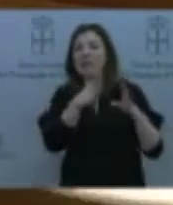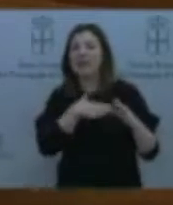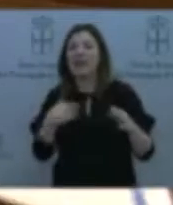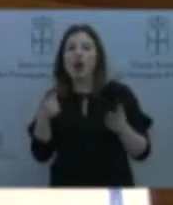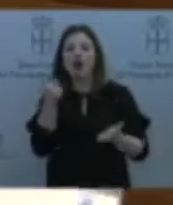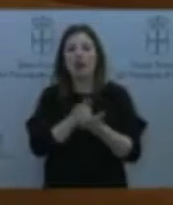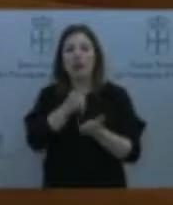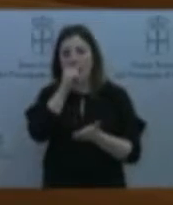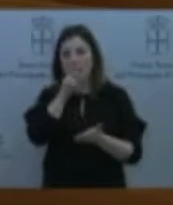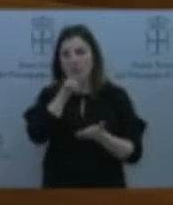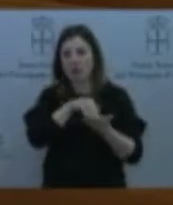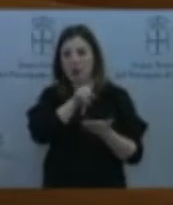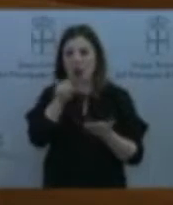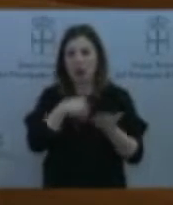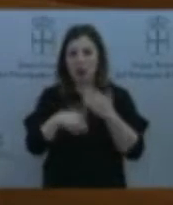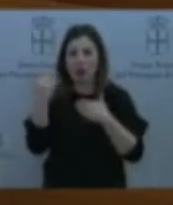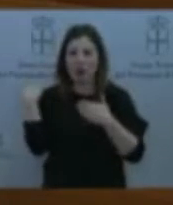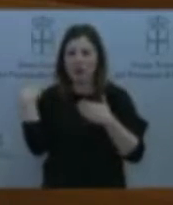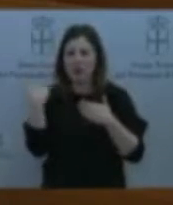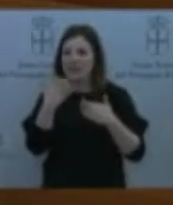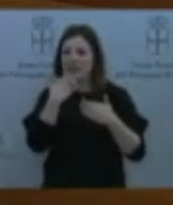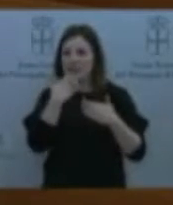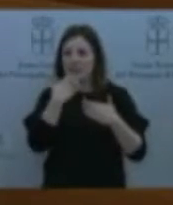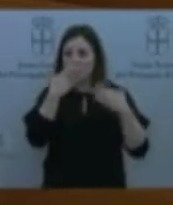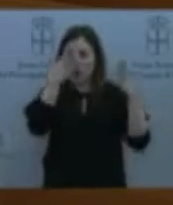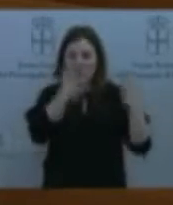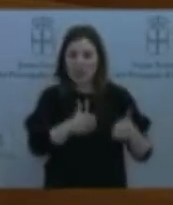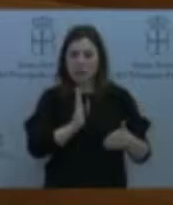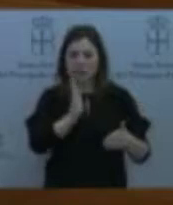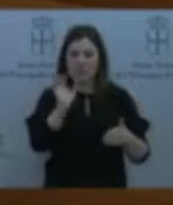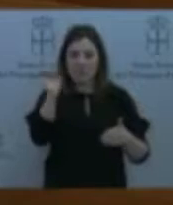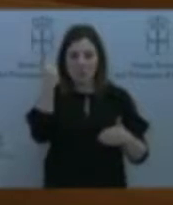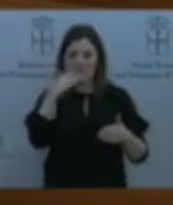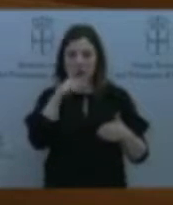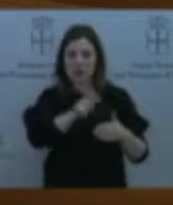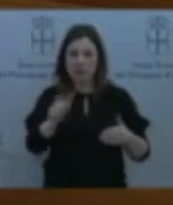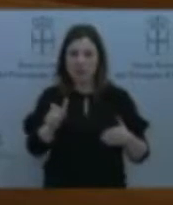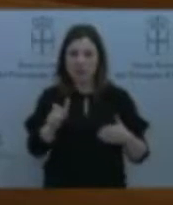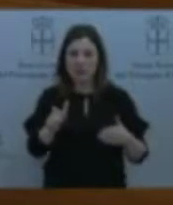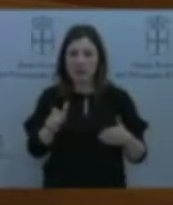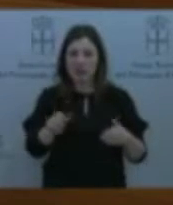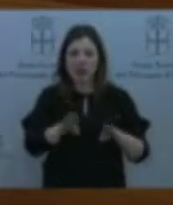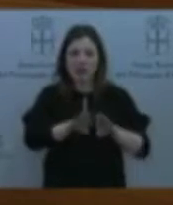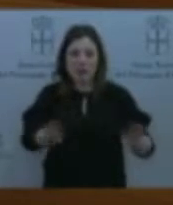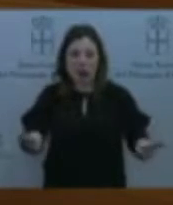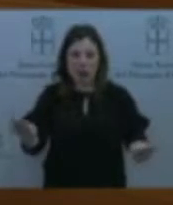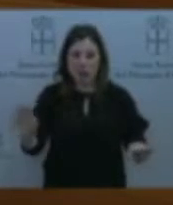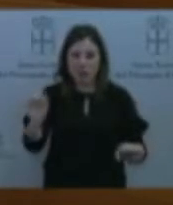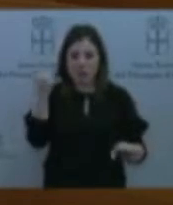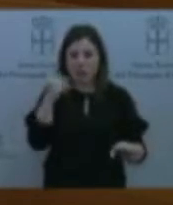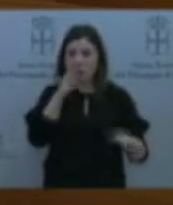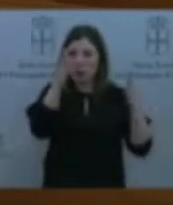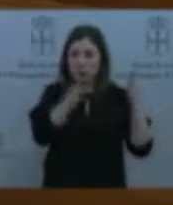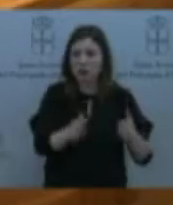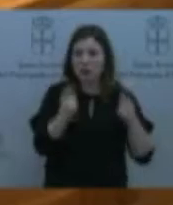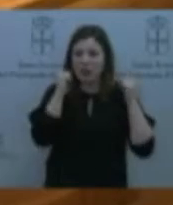han sido ustedes, si los que más han contribuido a la desafección ciudadana han sido ustedes, porque ustedes han intentado mercadear con la indignación ciudadana, que